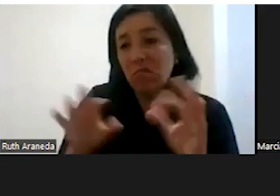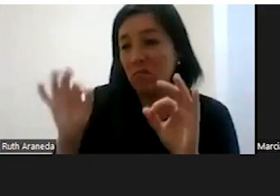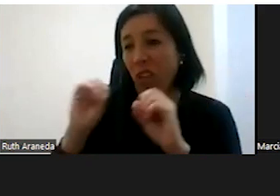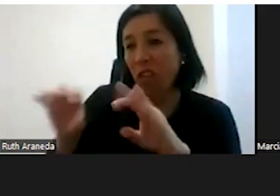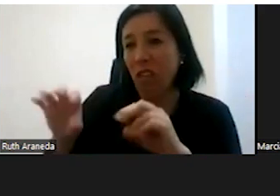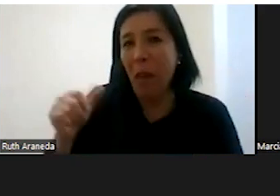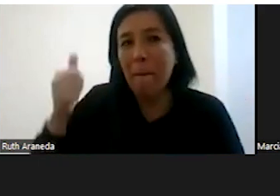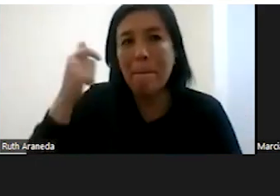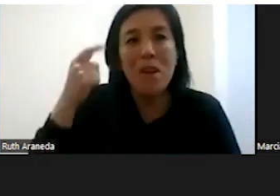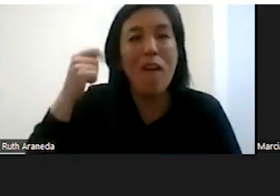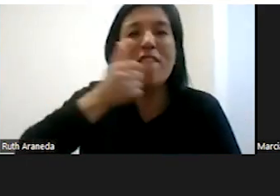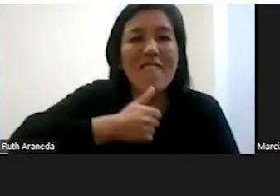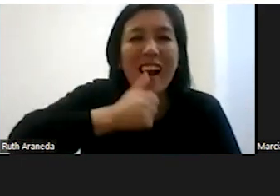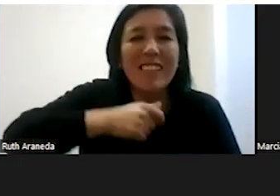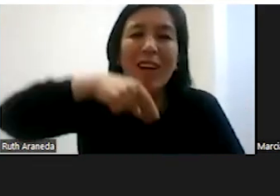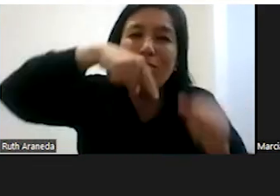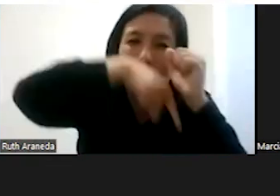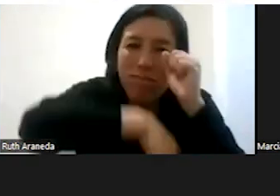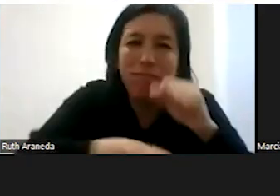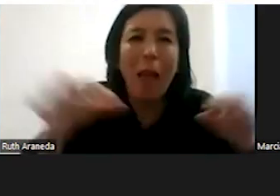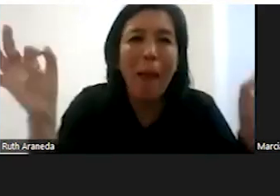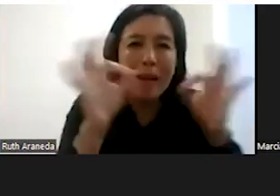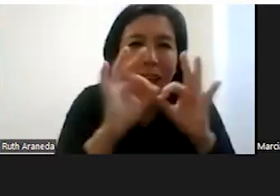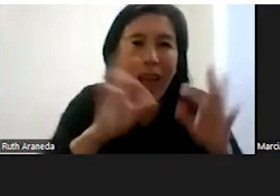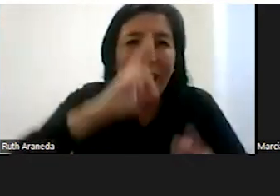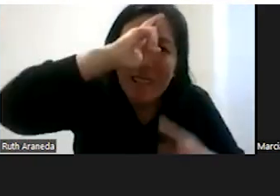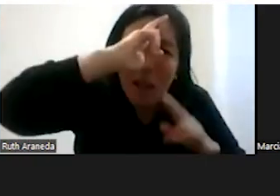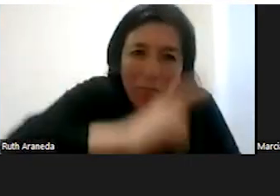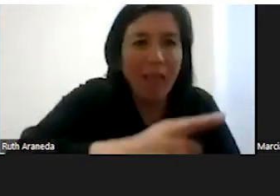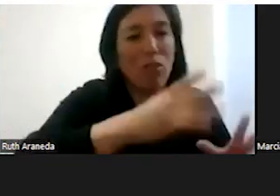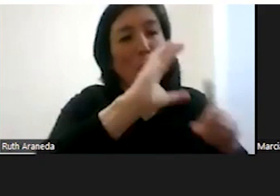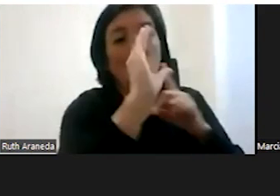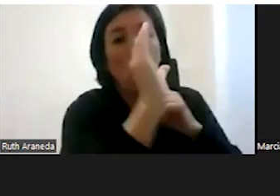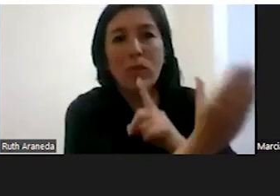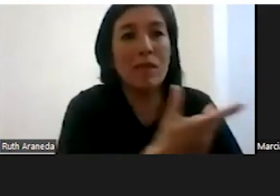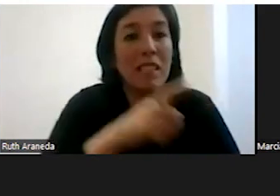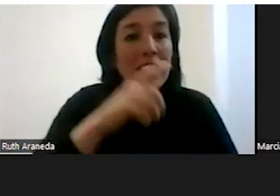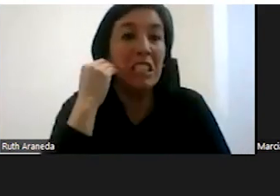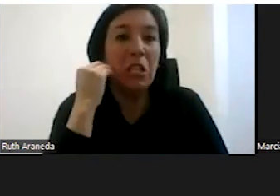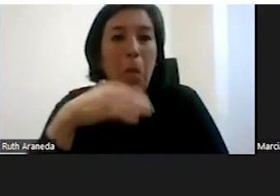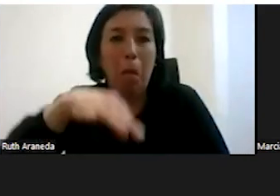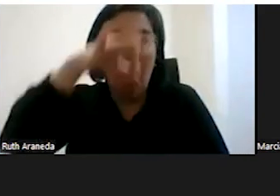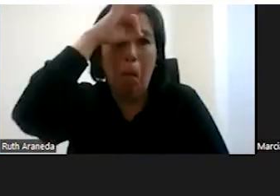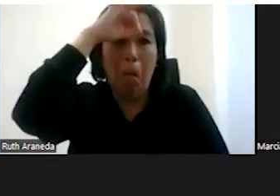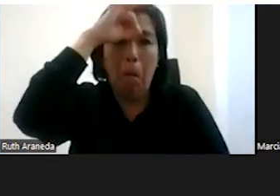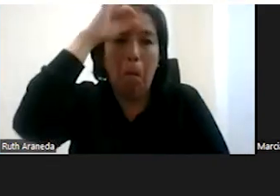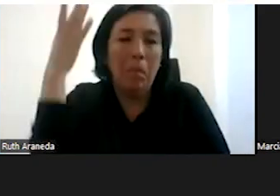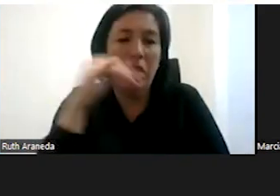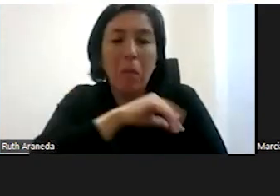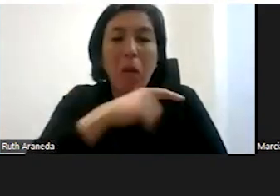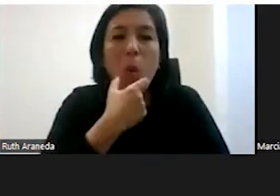ese ramo. Sí, bueno. Entonces, es una cadena muy. Es muy interesante, compleja. Claro, y se abren aristas